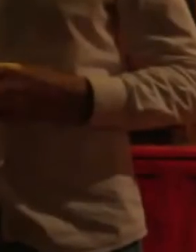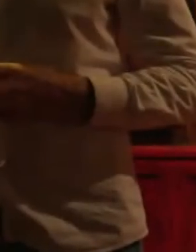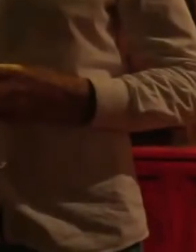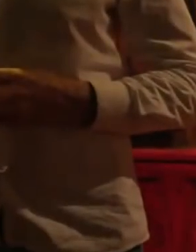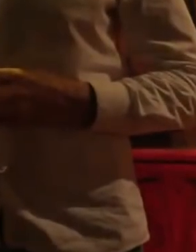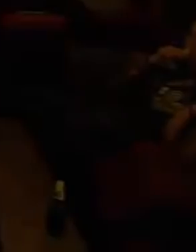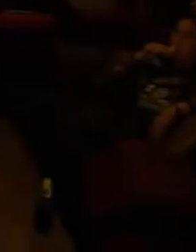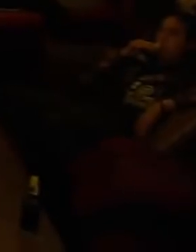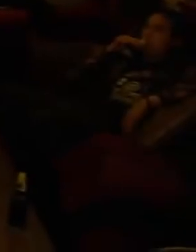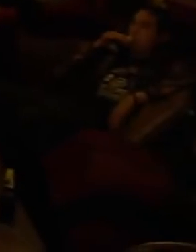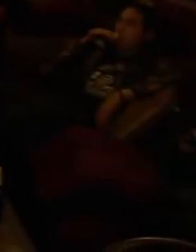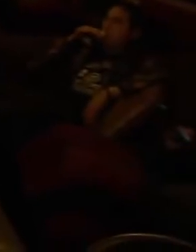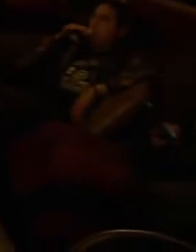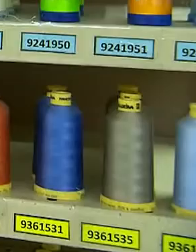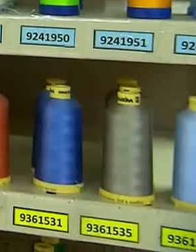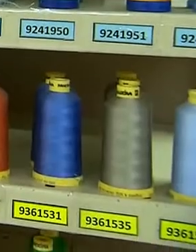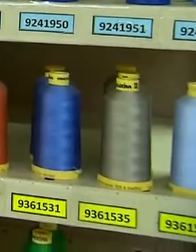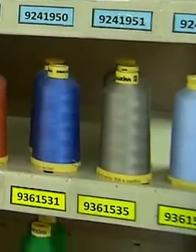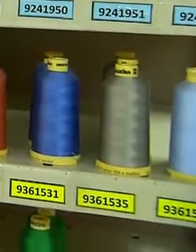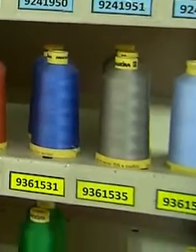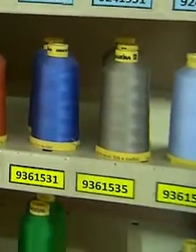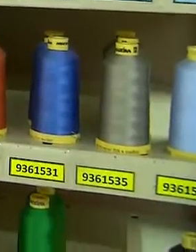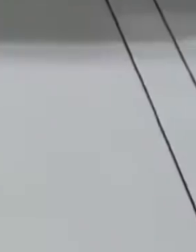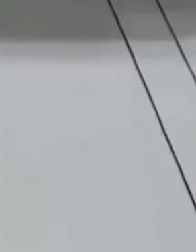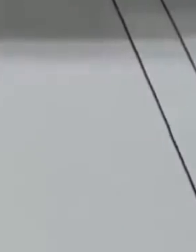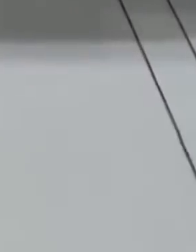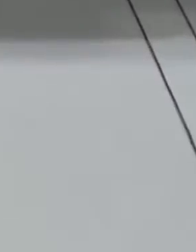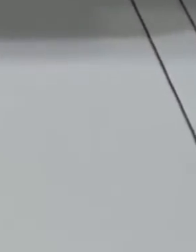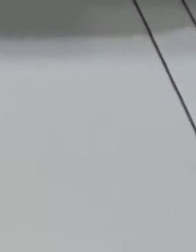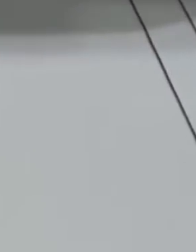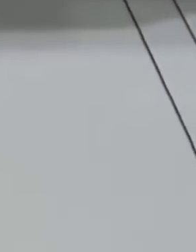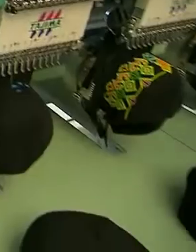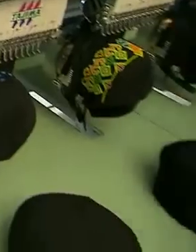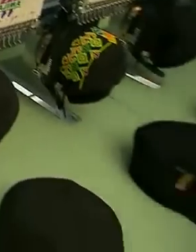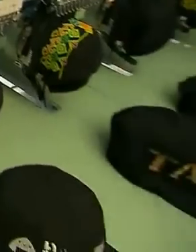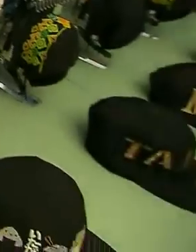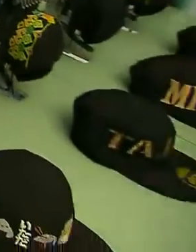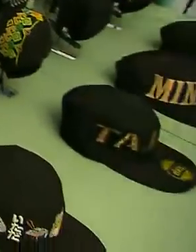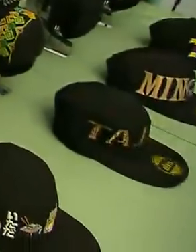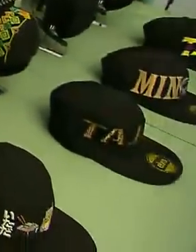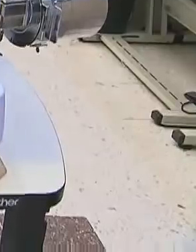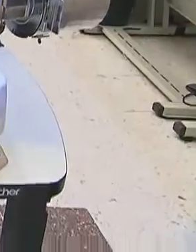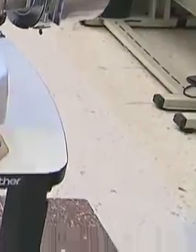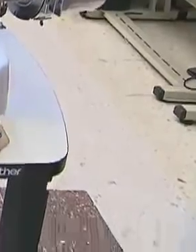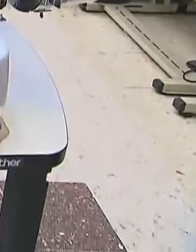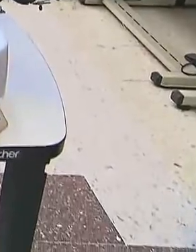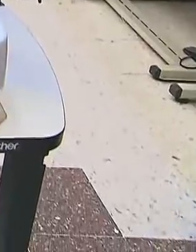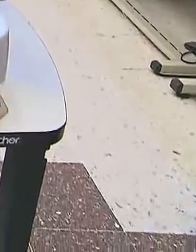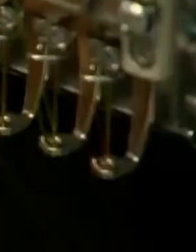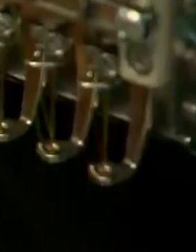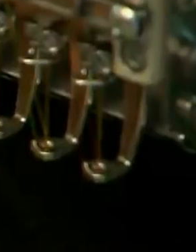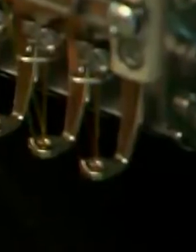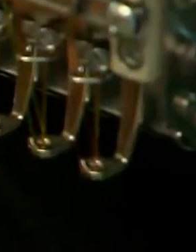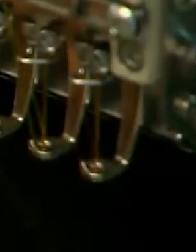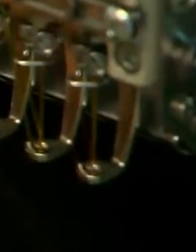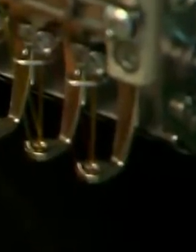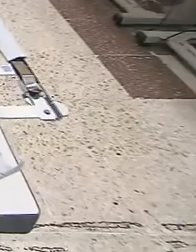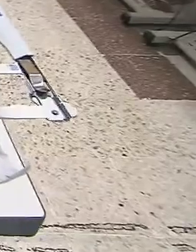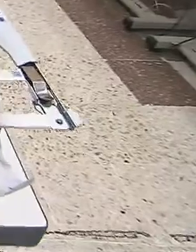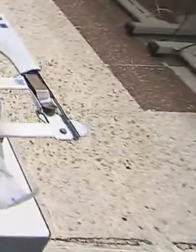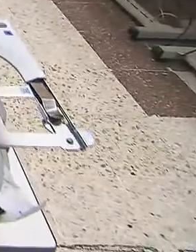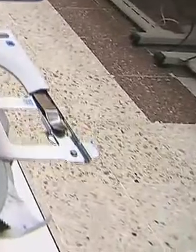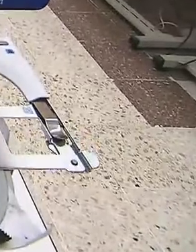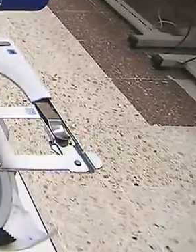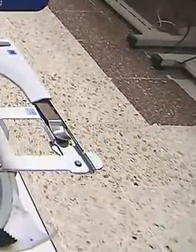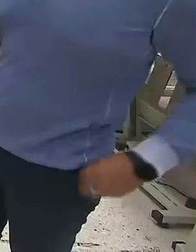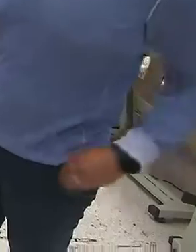experimentar unas cuantas noches de cabaret. ¿Quieres aprender el arte de bordar? Aquí te mostramos lo que necesitas para lograrlo. Un